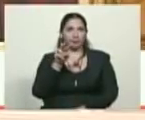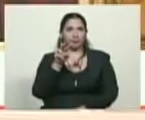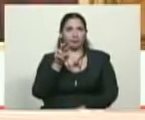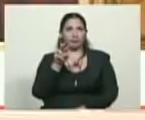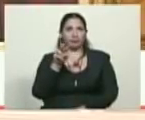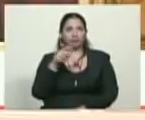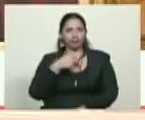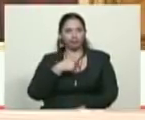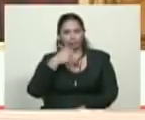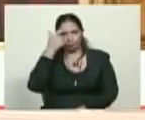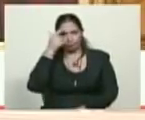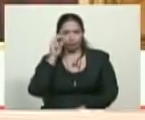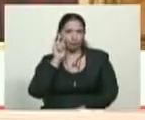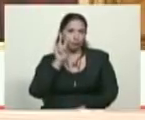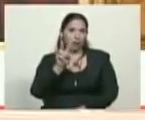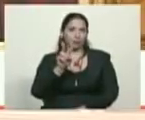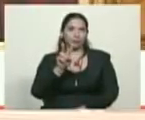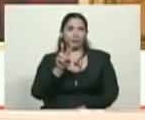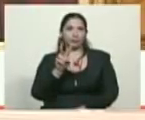lo veo,